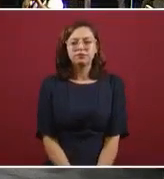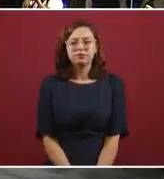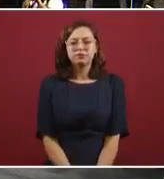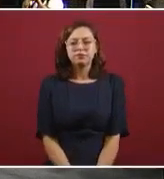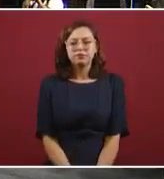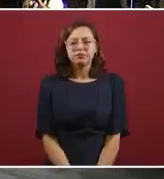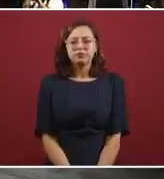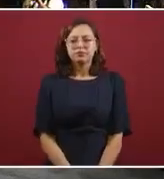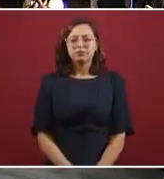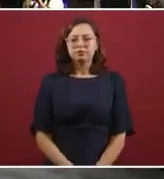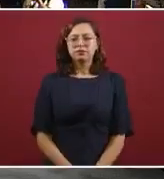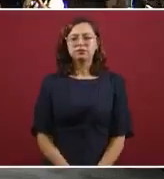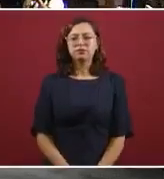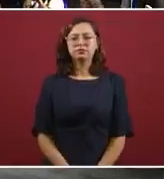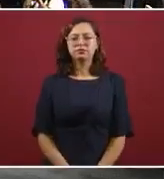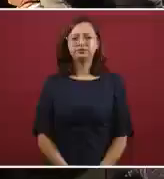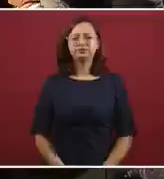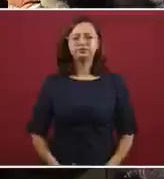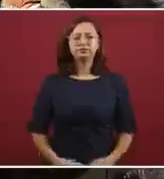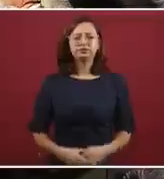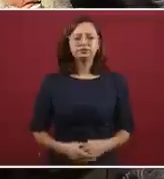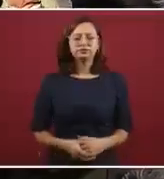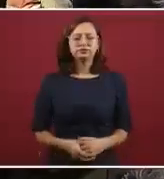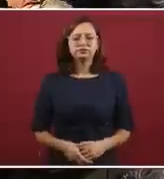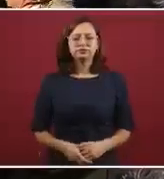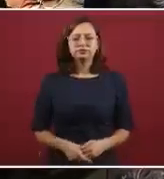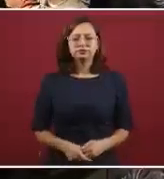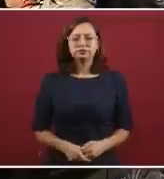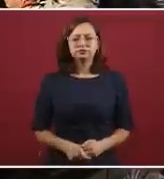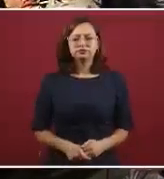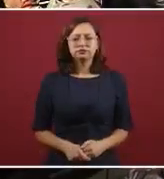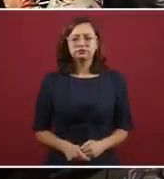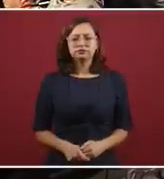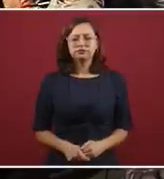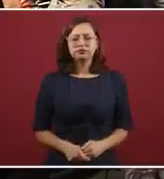Muy bien. Sí.